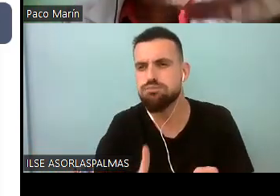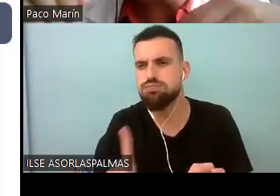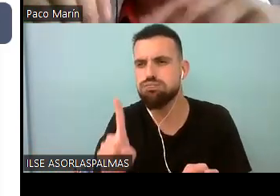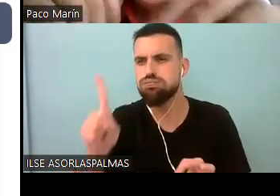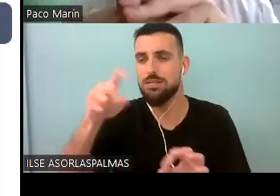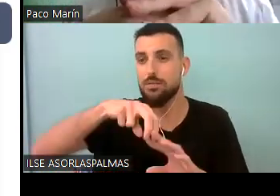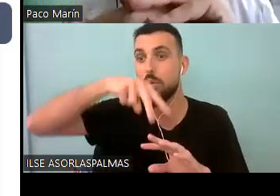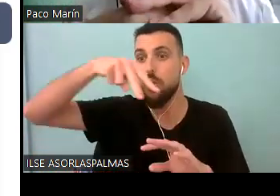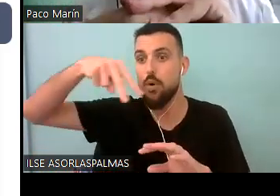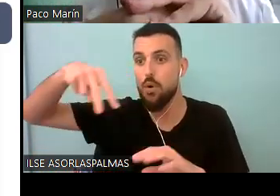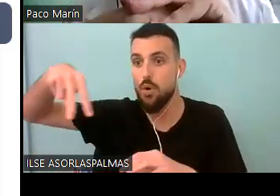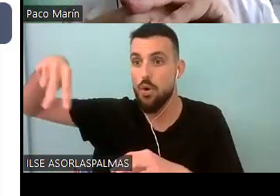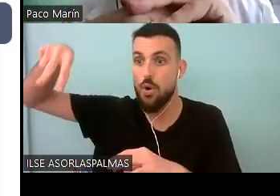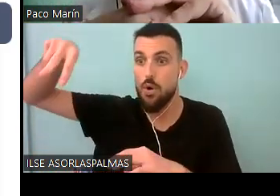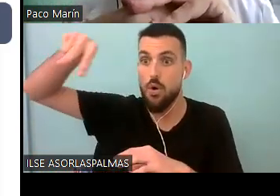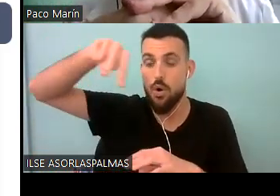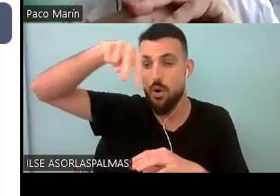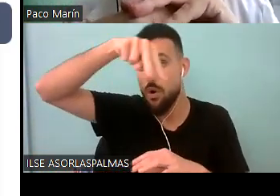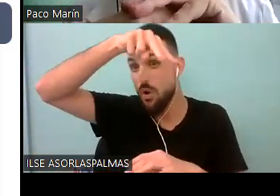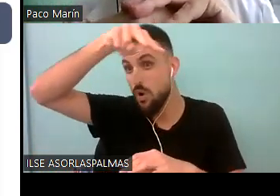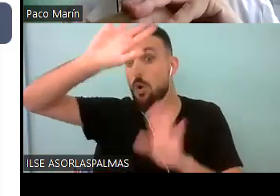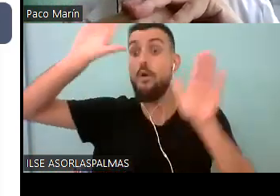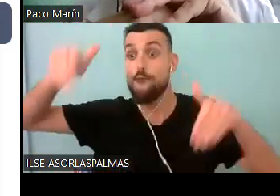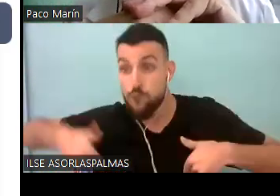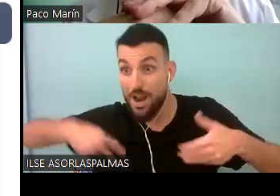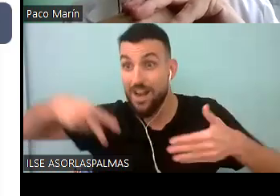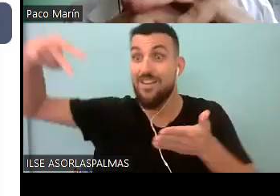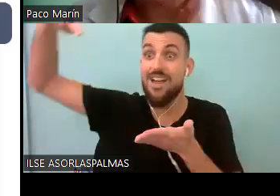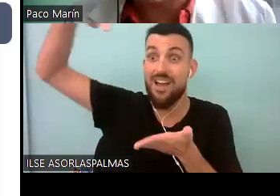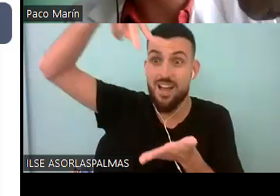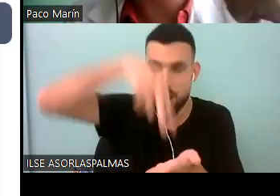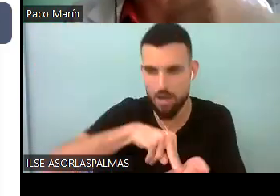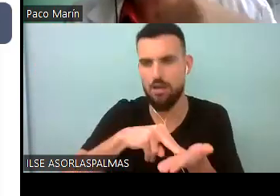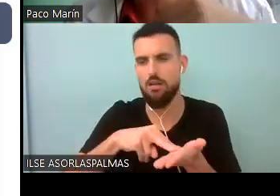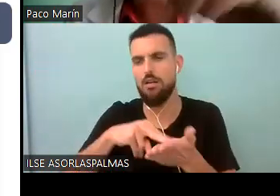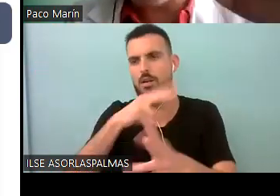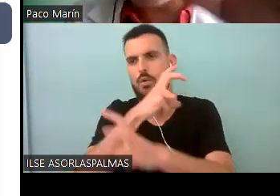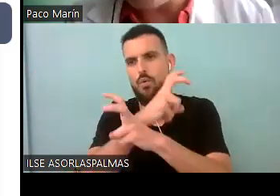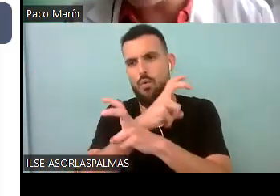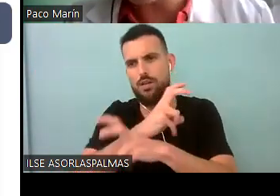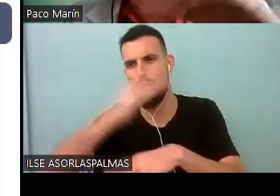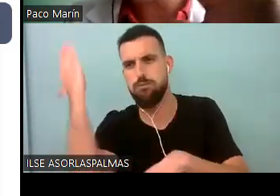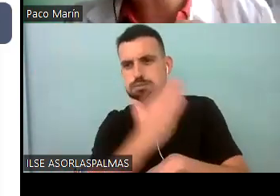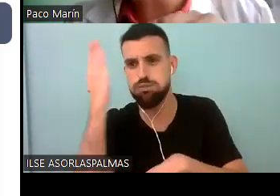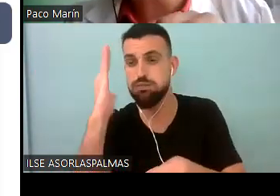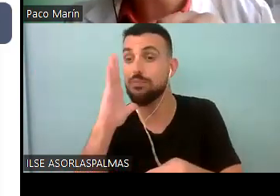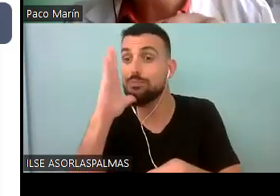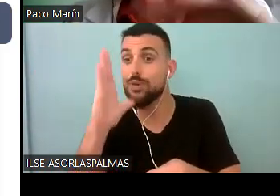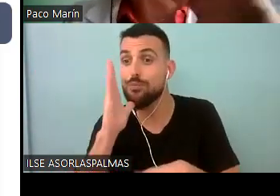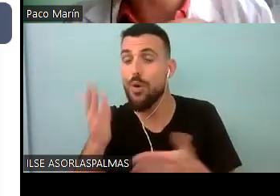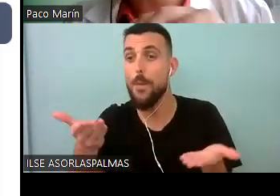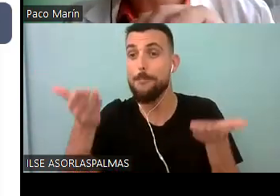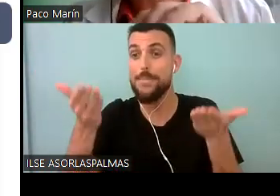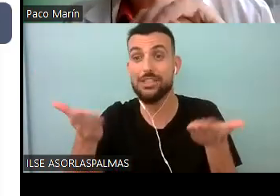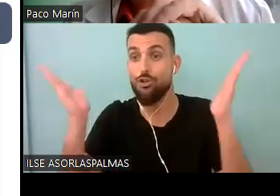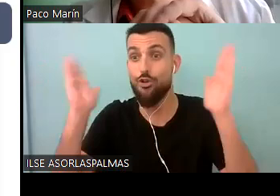cuando vuelve, uno de los problemas que tiene es una pérdida de densidad mineral ósea, porque la carga, como os decía, la carga de peso, la gravedad misma a la que